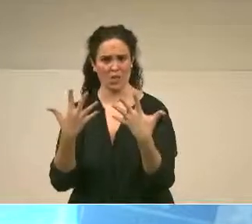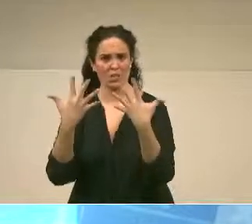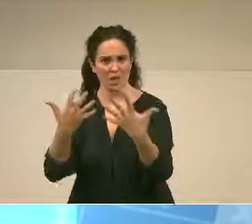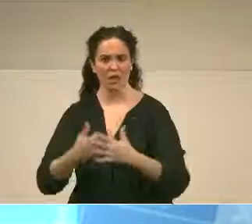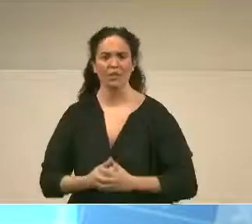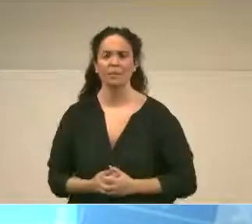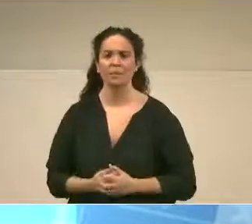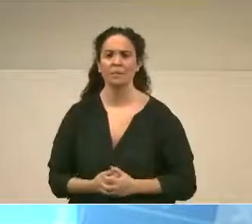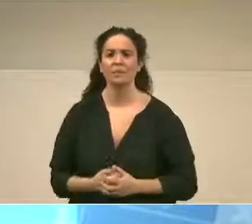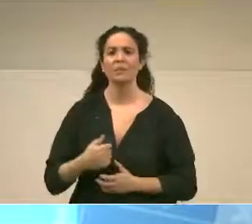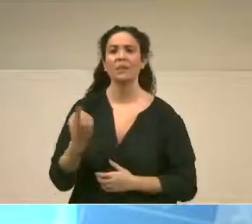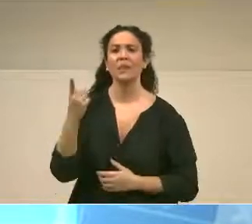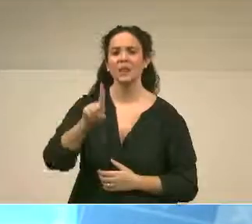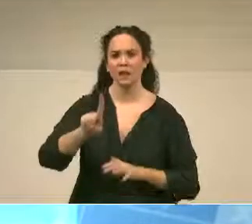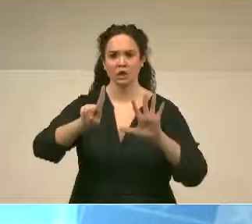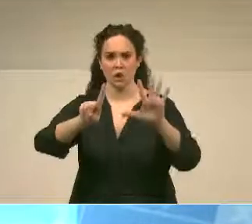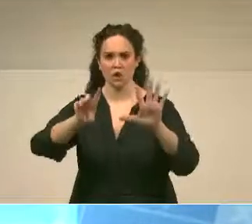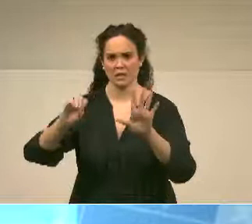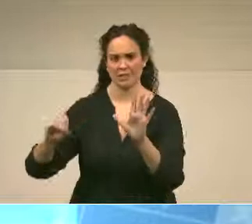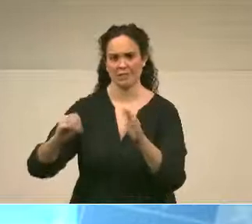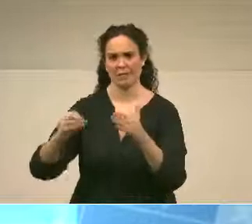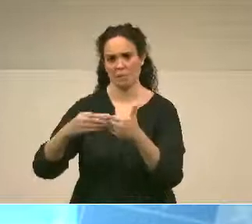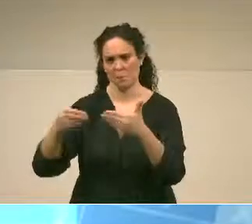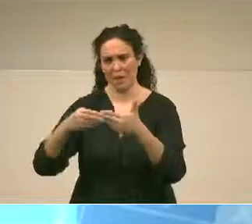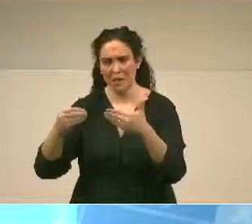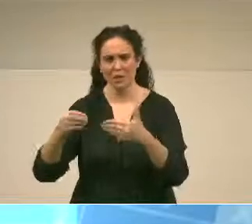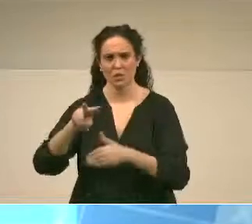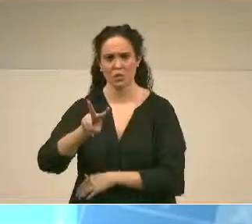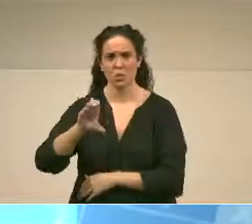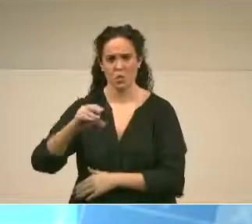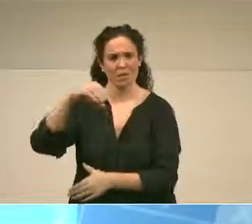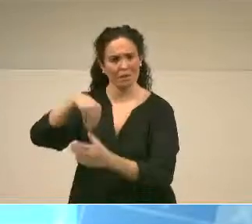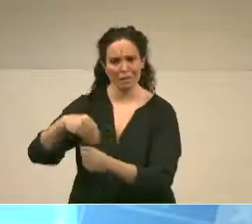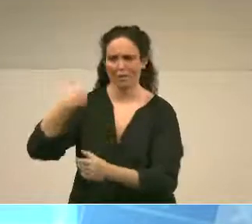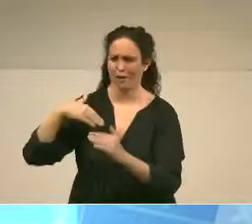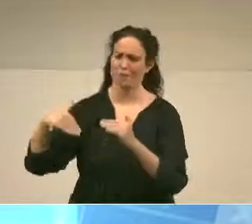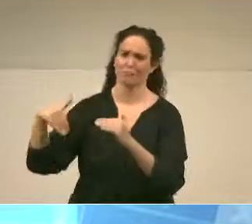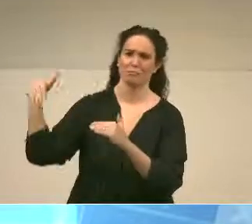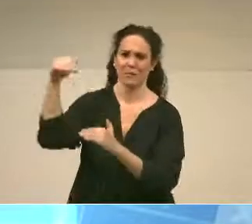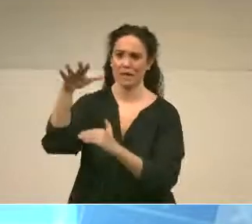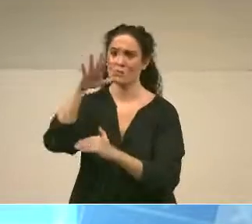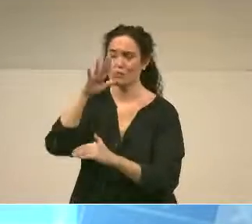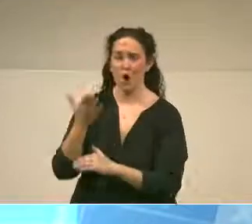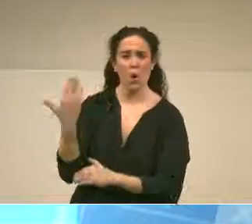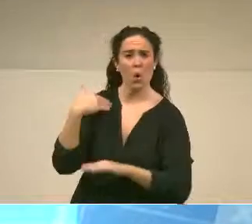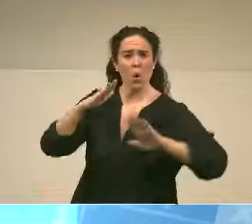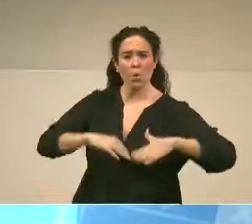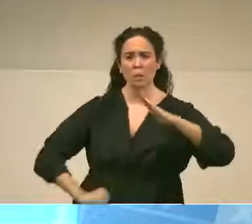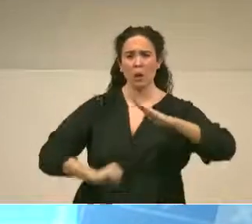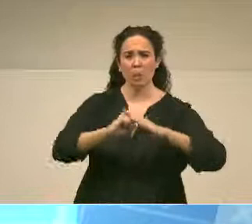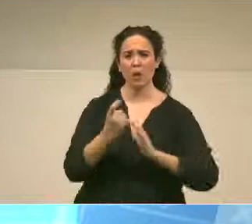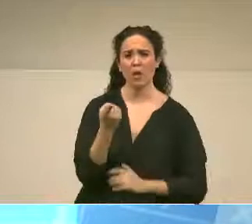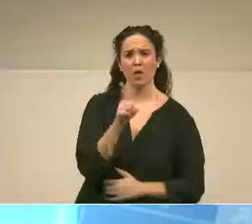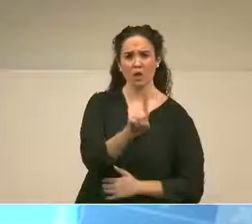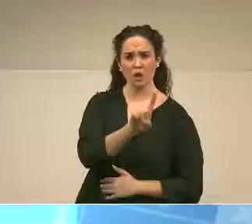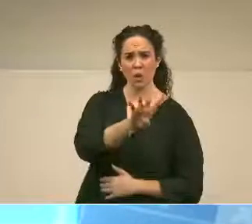160 pacientes, superando el pico de la segunda ola, que fue de 146 pacientes. Como ya les